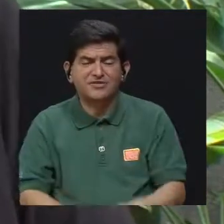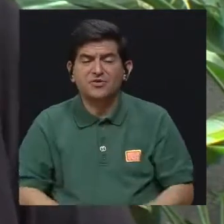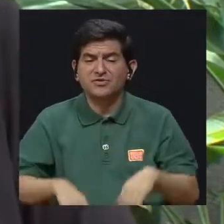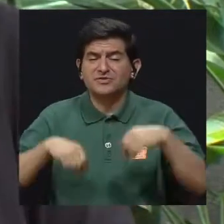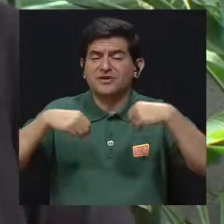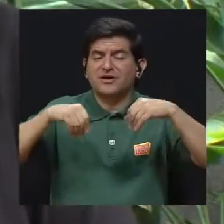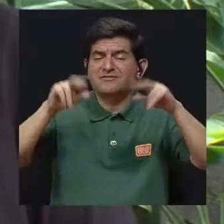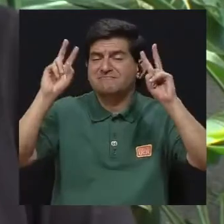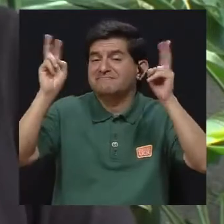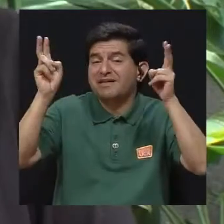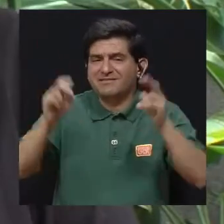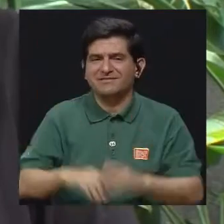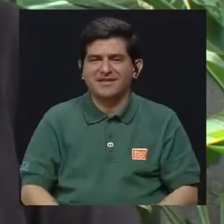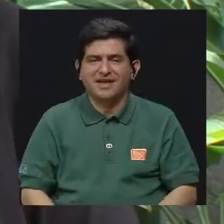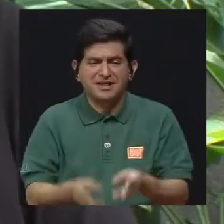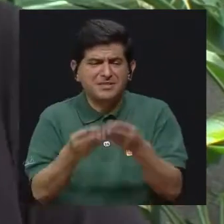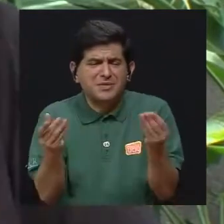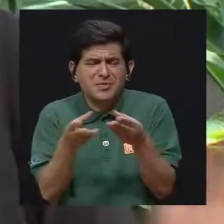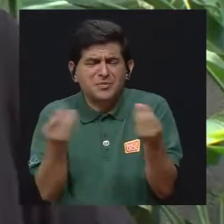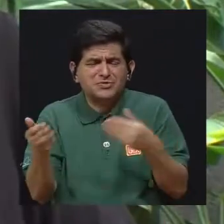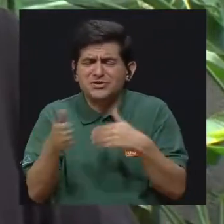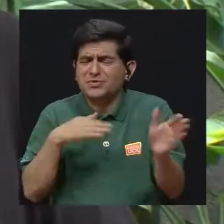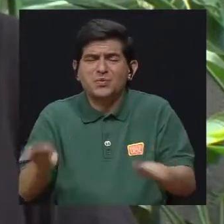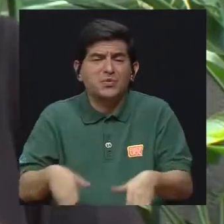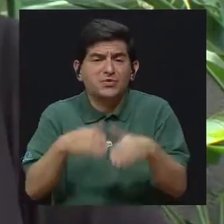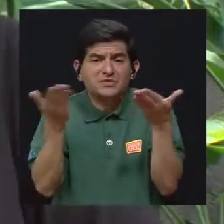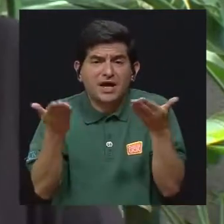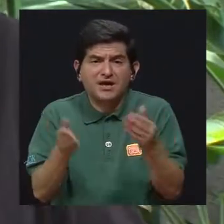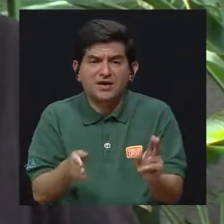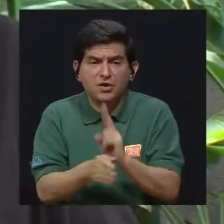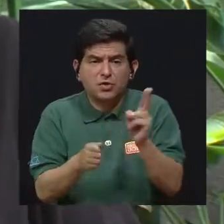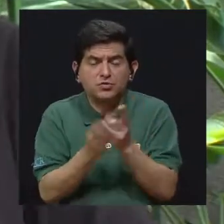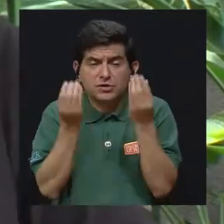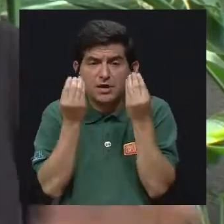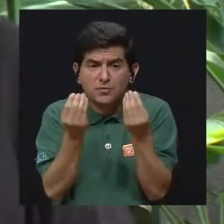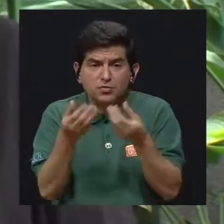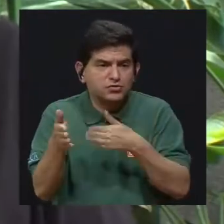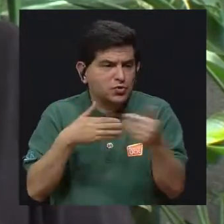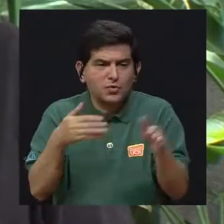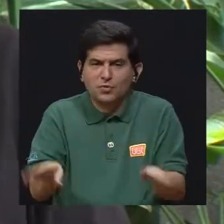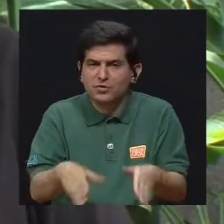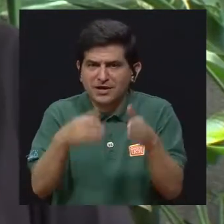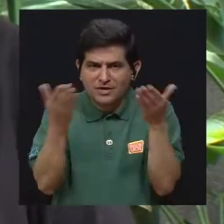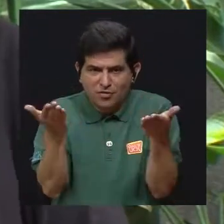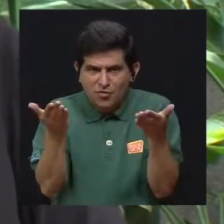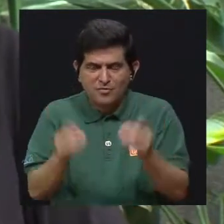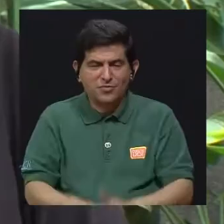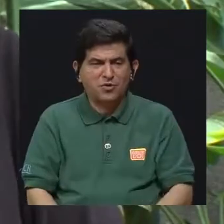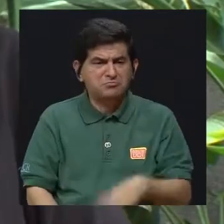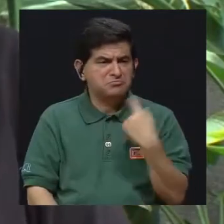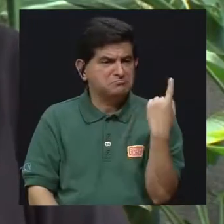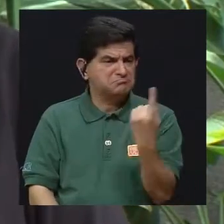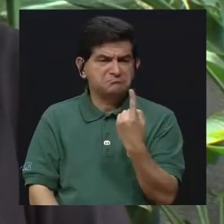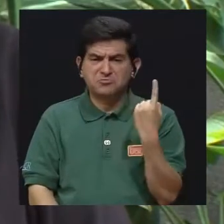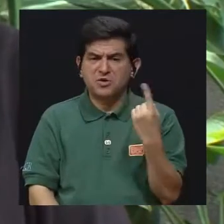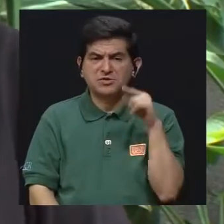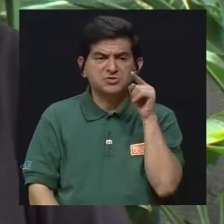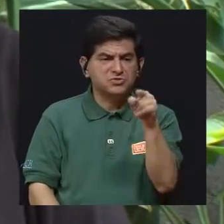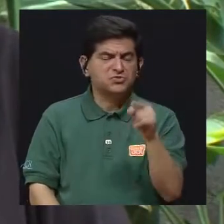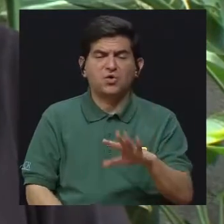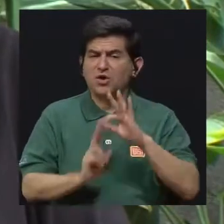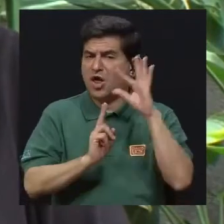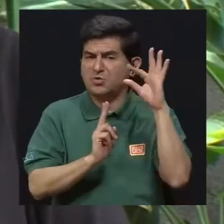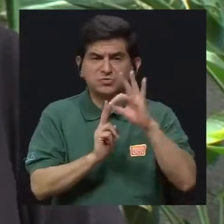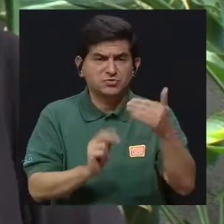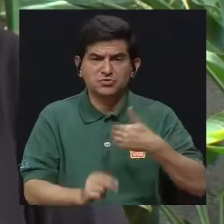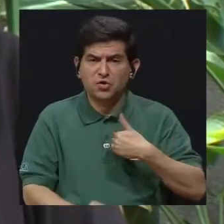que nos vendieron y que tiene que ver con producir no importa cómo y consumir mucho sin que importe cómo, pues